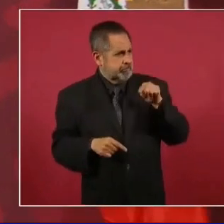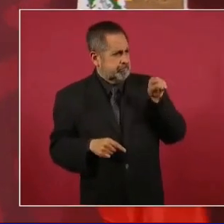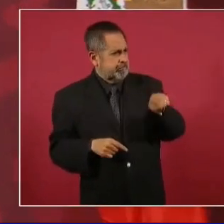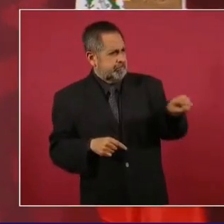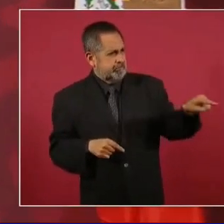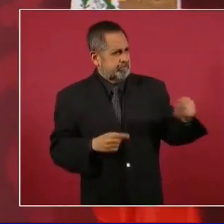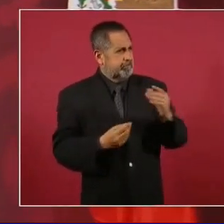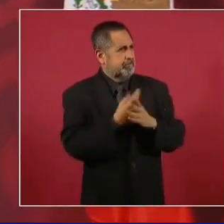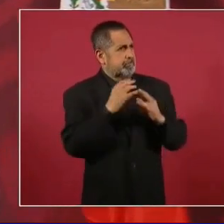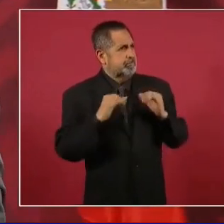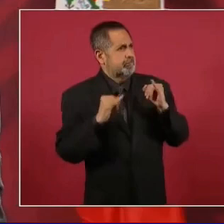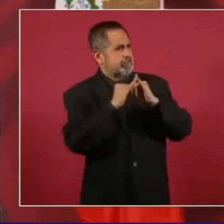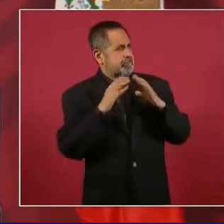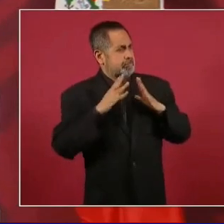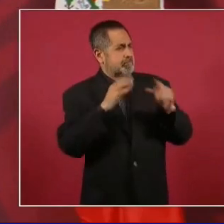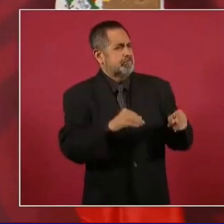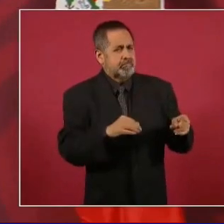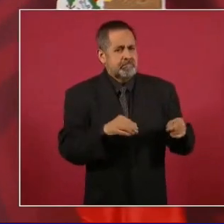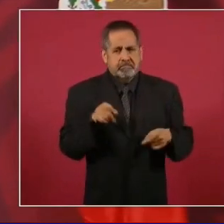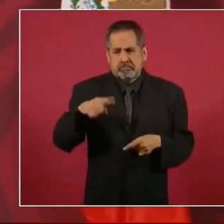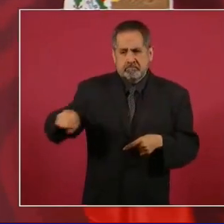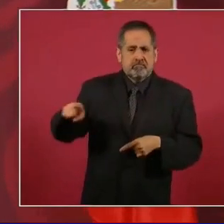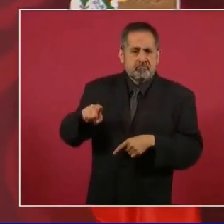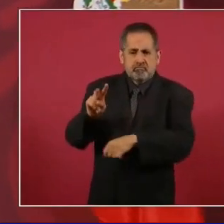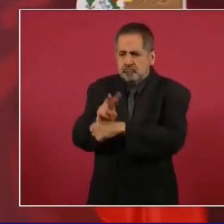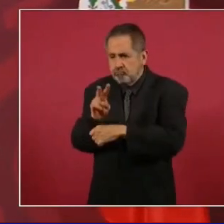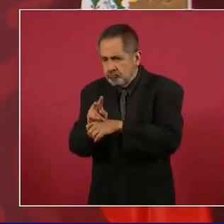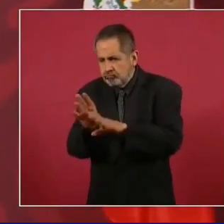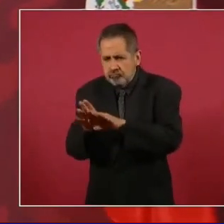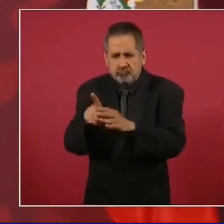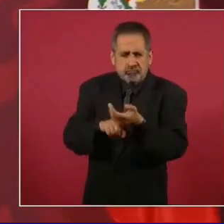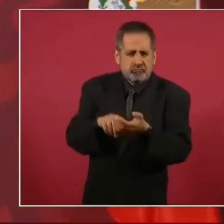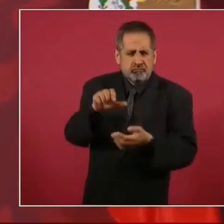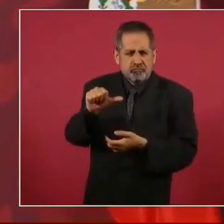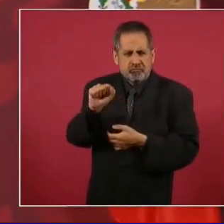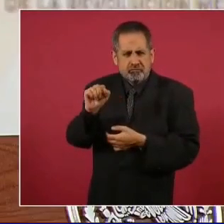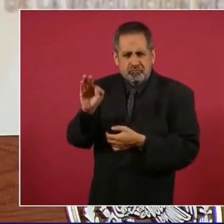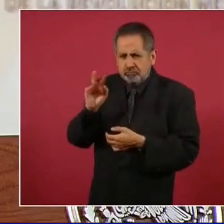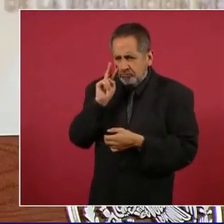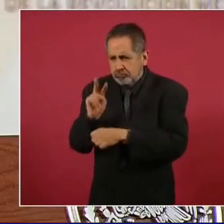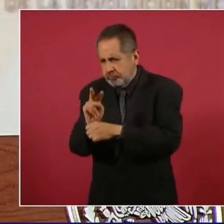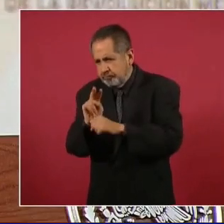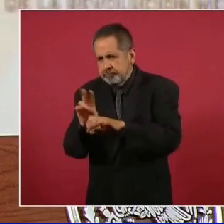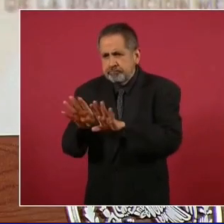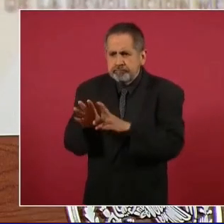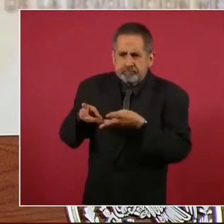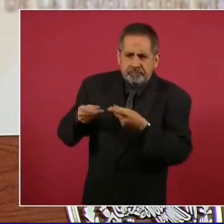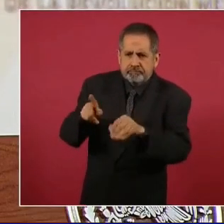y la fiscalización del ejercicio del presupuesto.